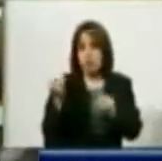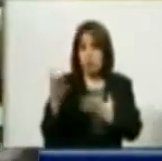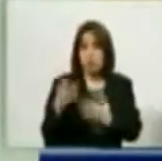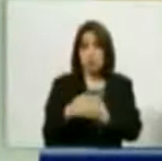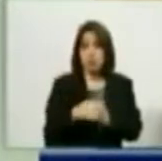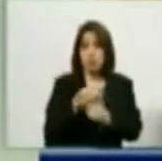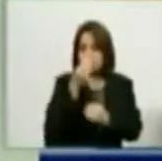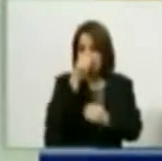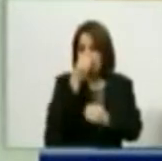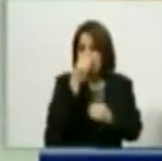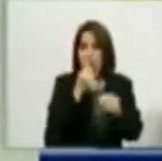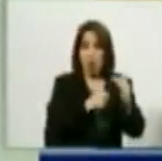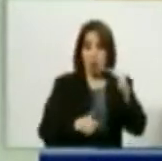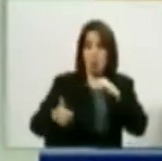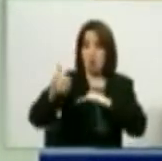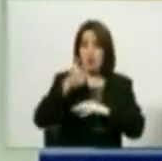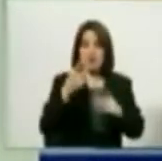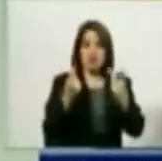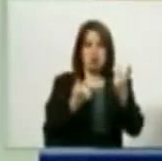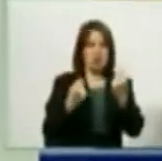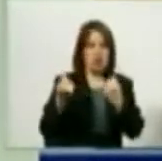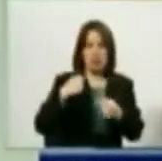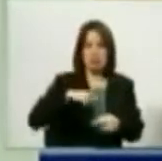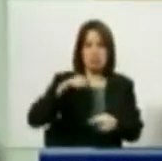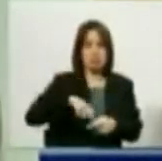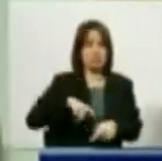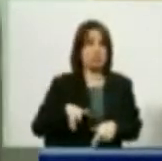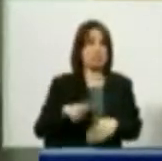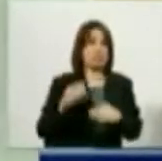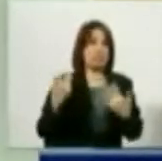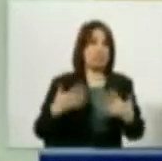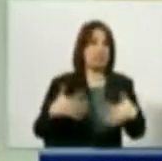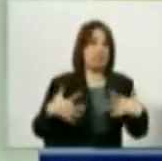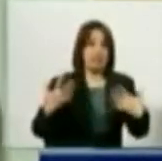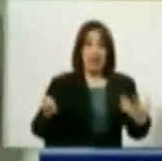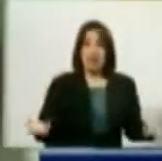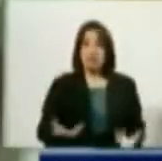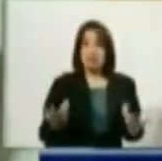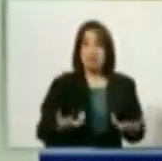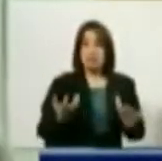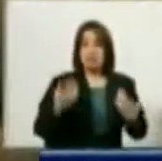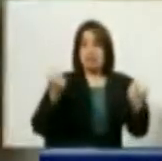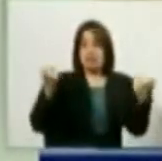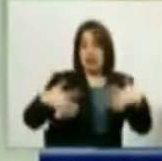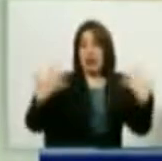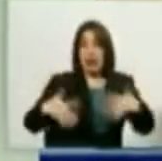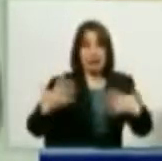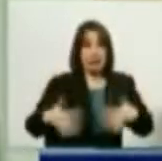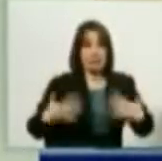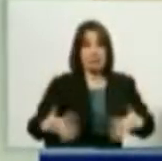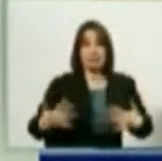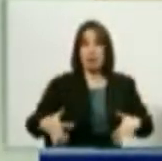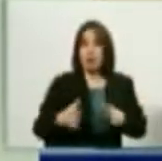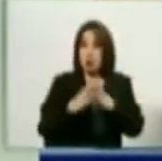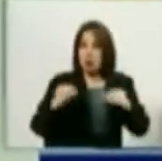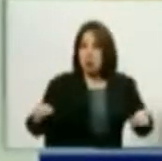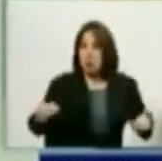aumento salarial de maduro avivará las llamas de la hiperinflación en Venezuela dice el nuevo gerald